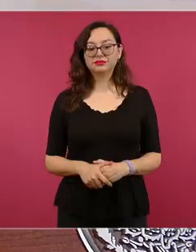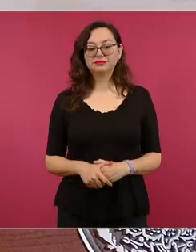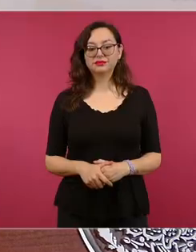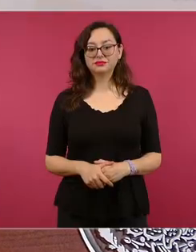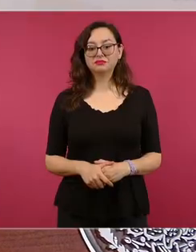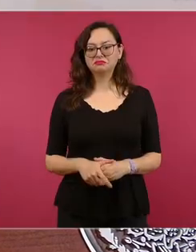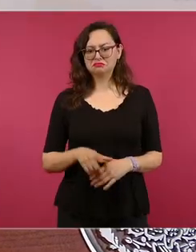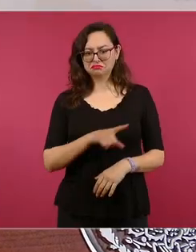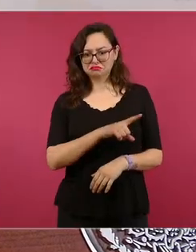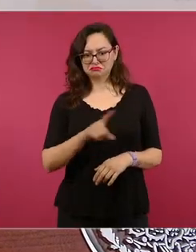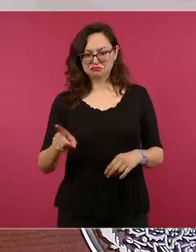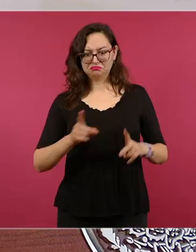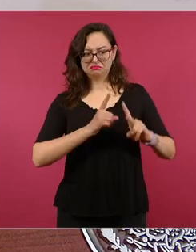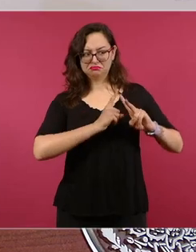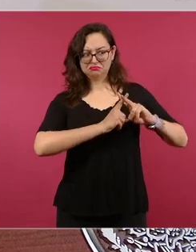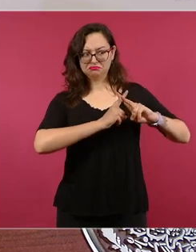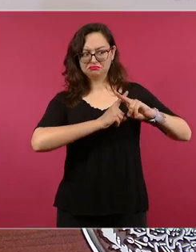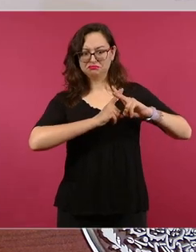Mídanlo.